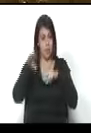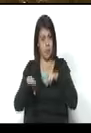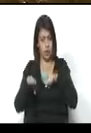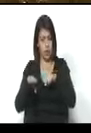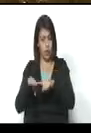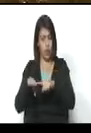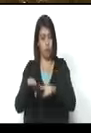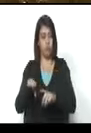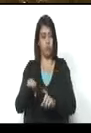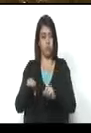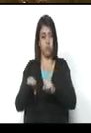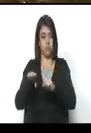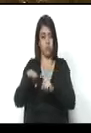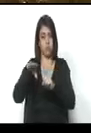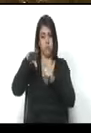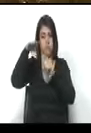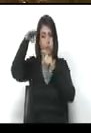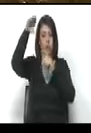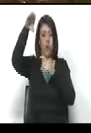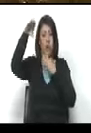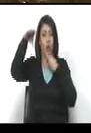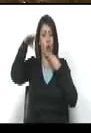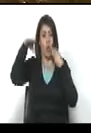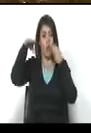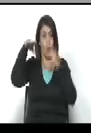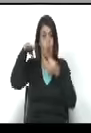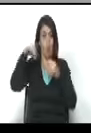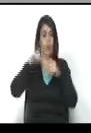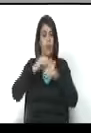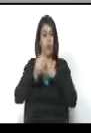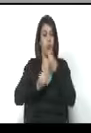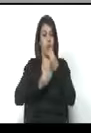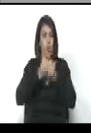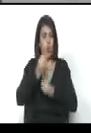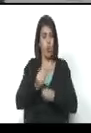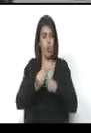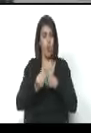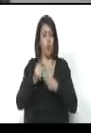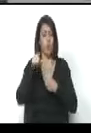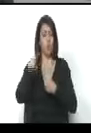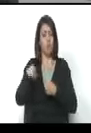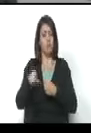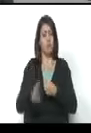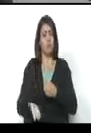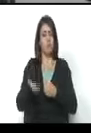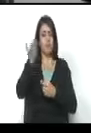del contexto en el que nació, de su juventud, pero fundamentalmente de cómo se